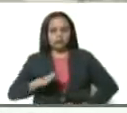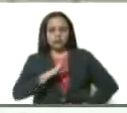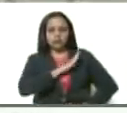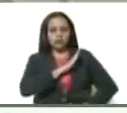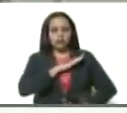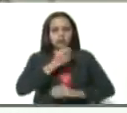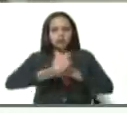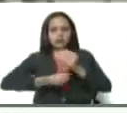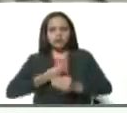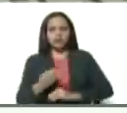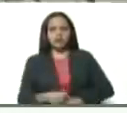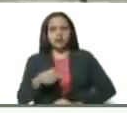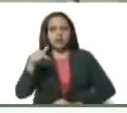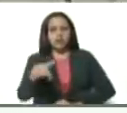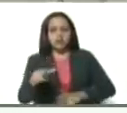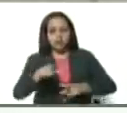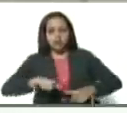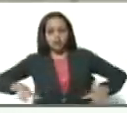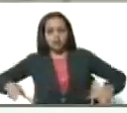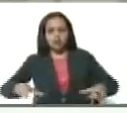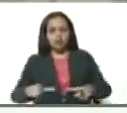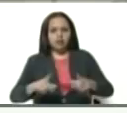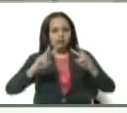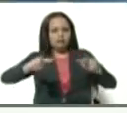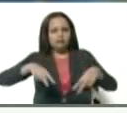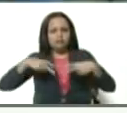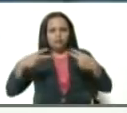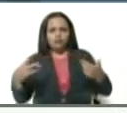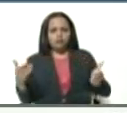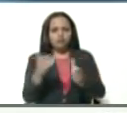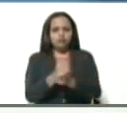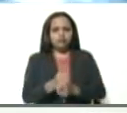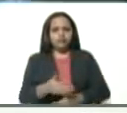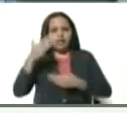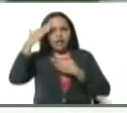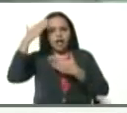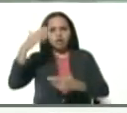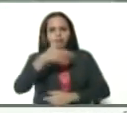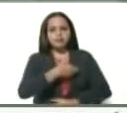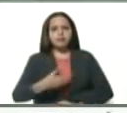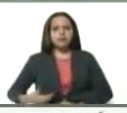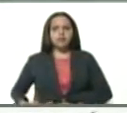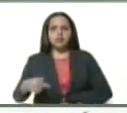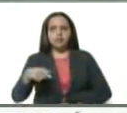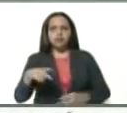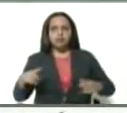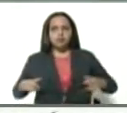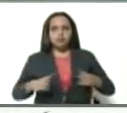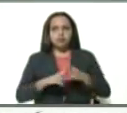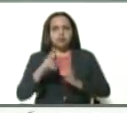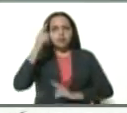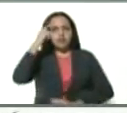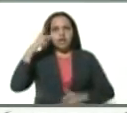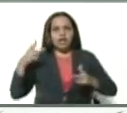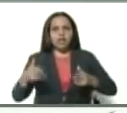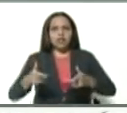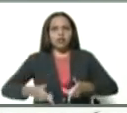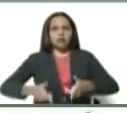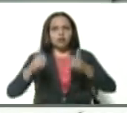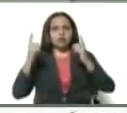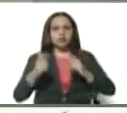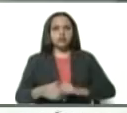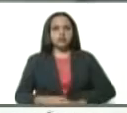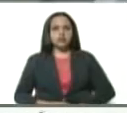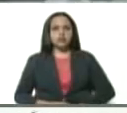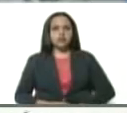van a realizar en estos espacios recuperados? Saludos, mi presidente. Bueno, nos encontramos el día de hoy inaugurando el